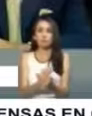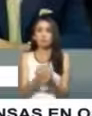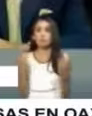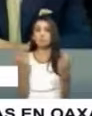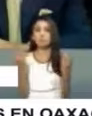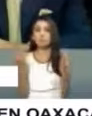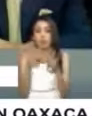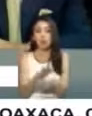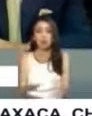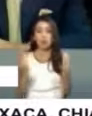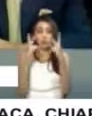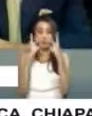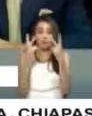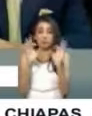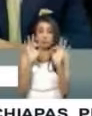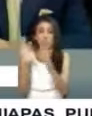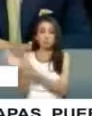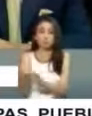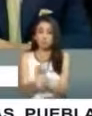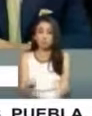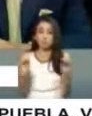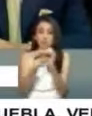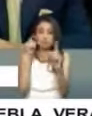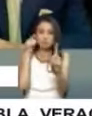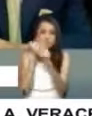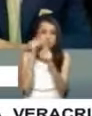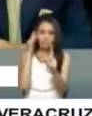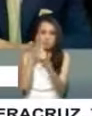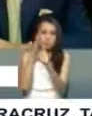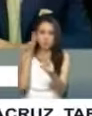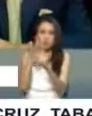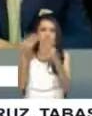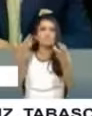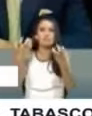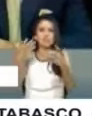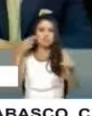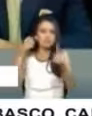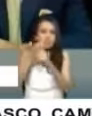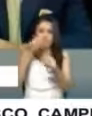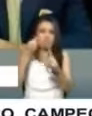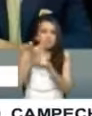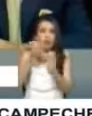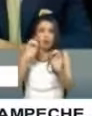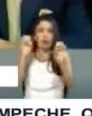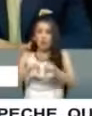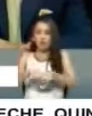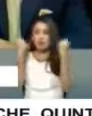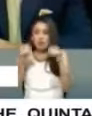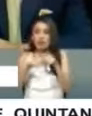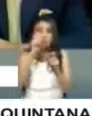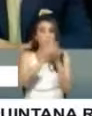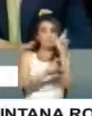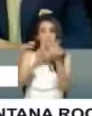el Palacio de Carondelet, como se denomina aquí en Quito, al momento tiene también un resguardo extremo. Allá también